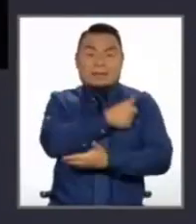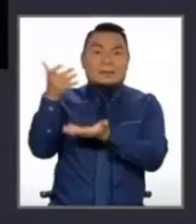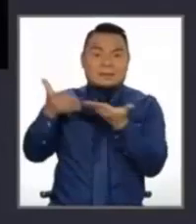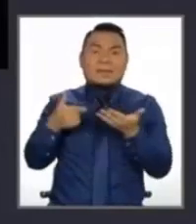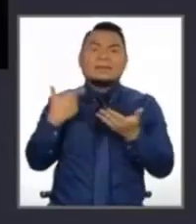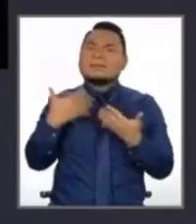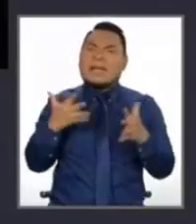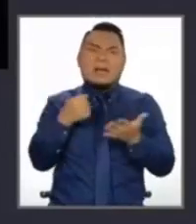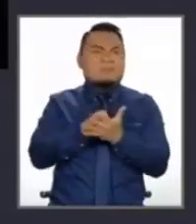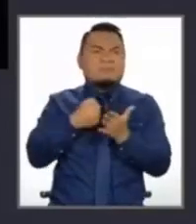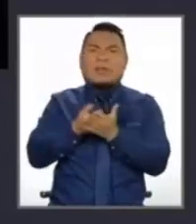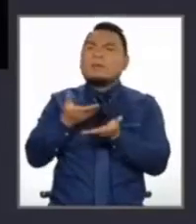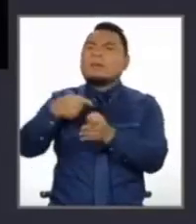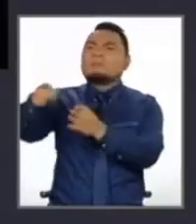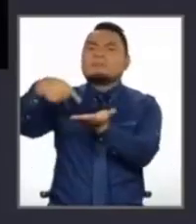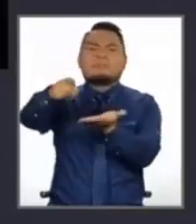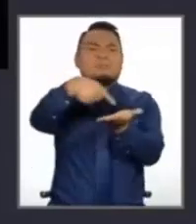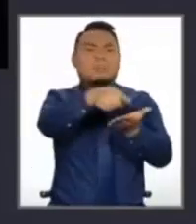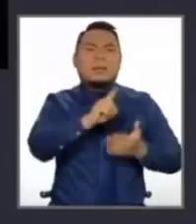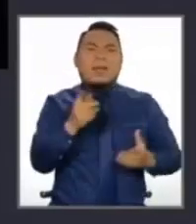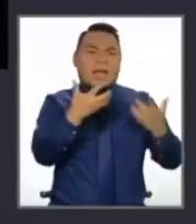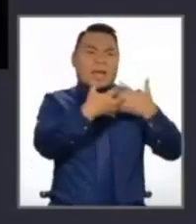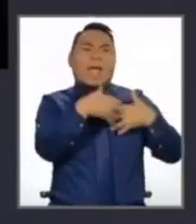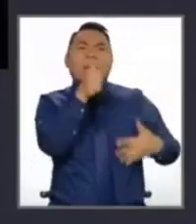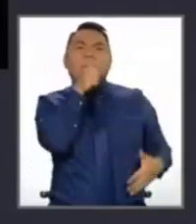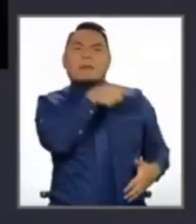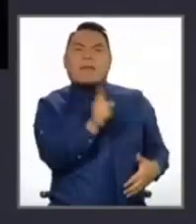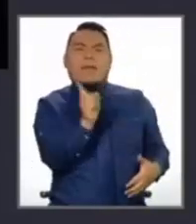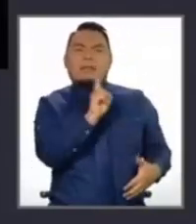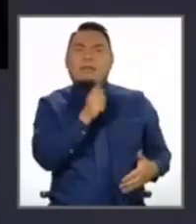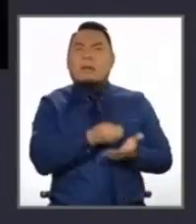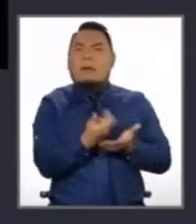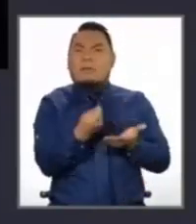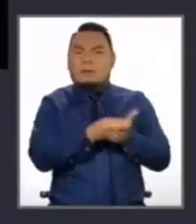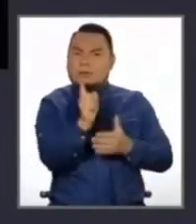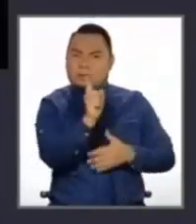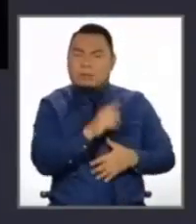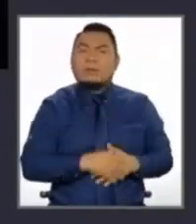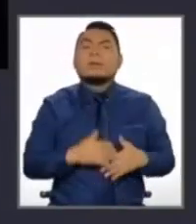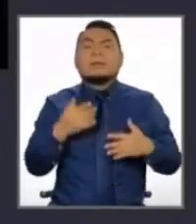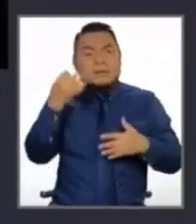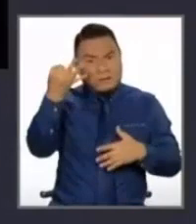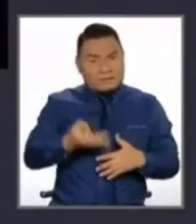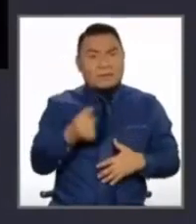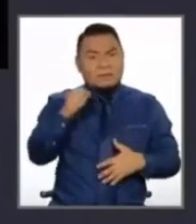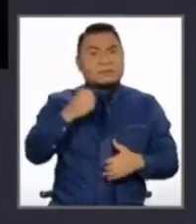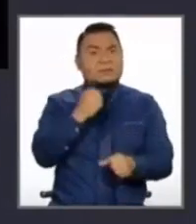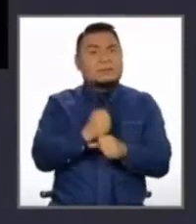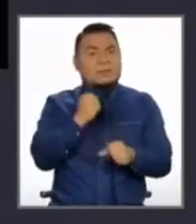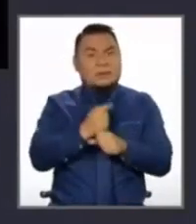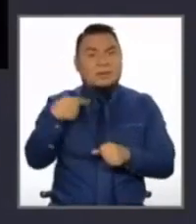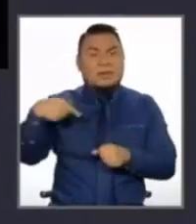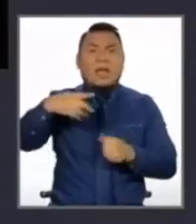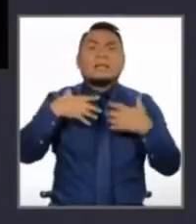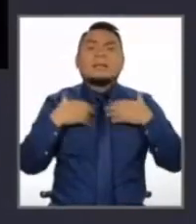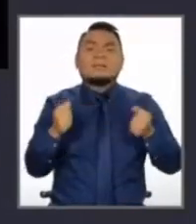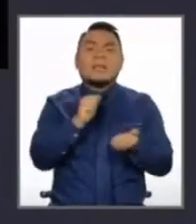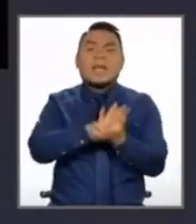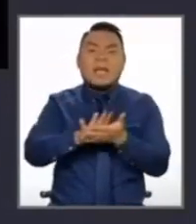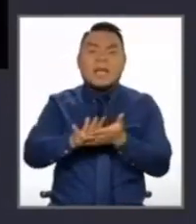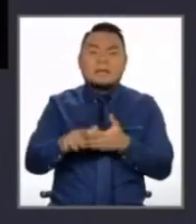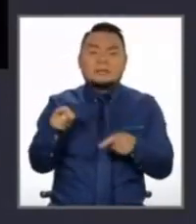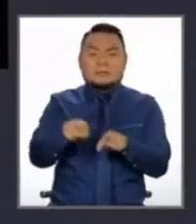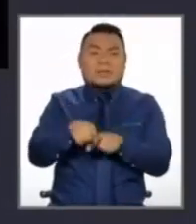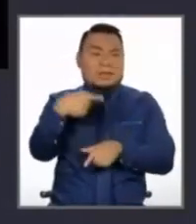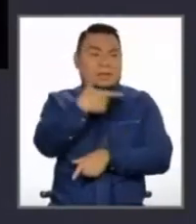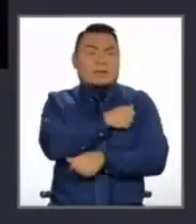sean distribuidas. No desde el sector privado para que siga lucrando, ¿eh?, sino para efectivamente trabajar para que la salud llegue gratis y